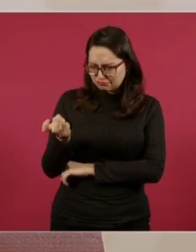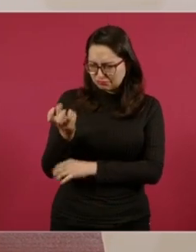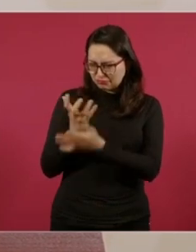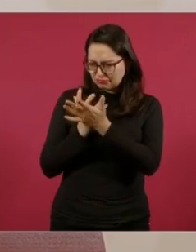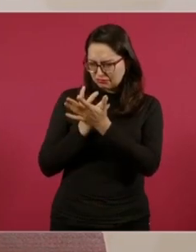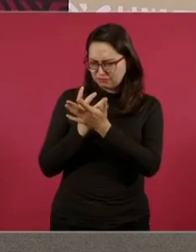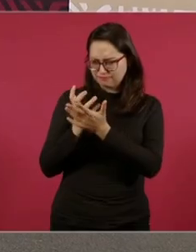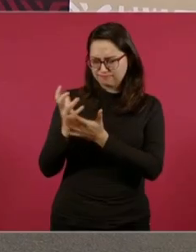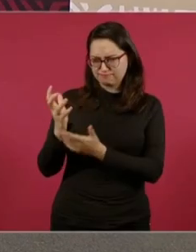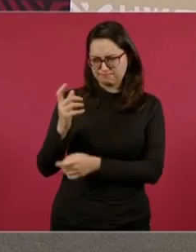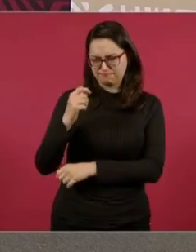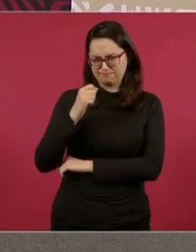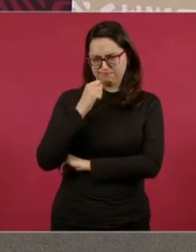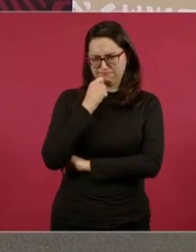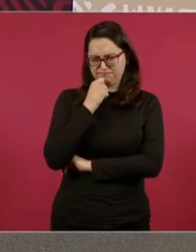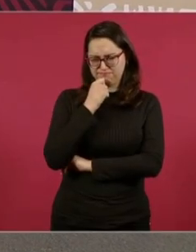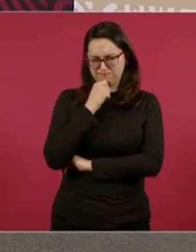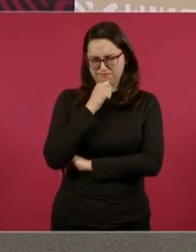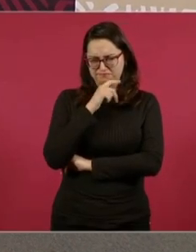Y sí me preocupó, pero